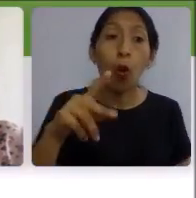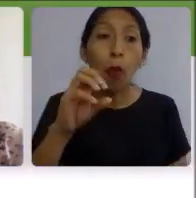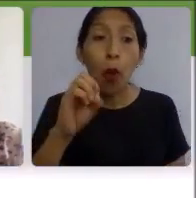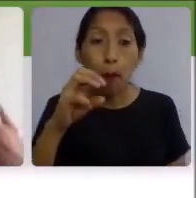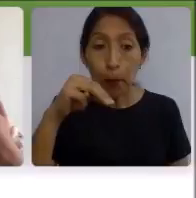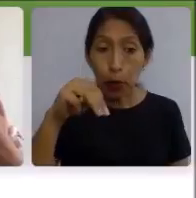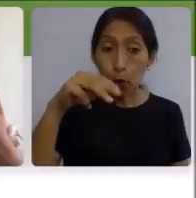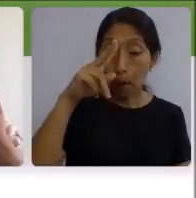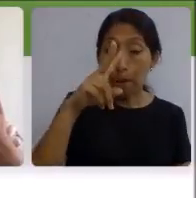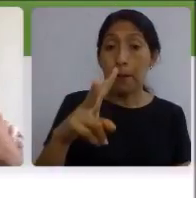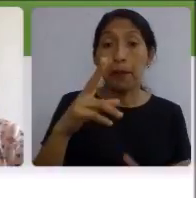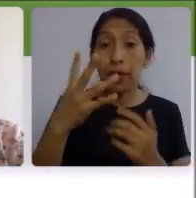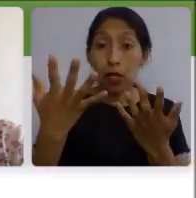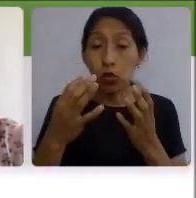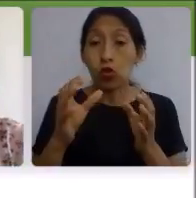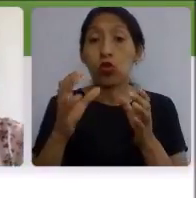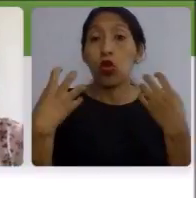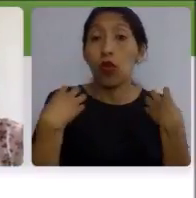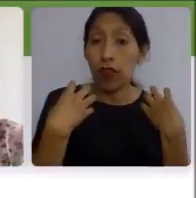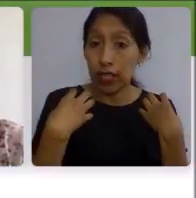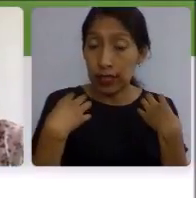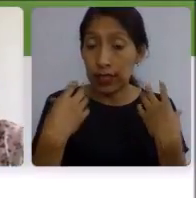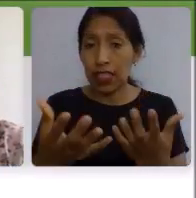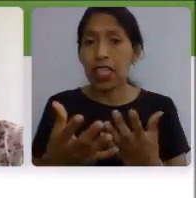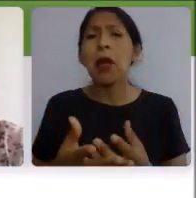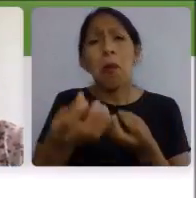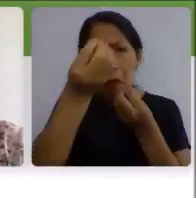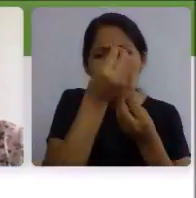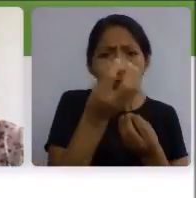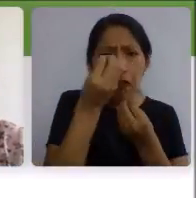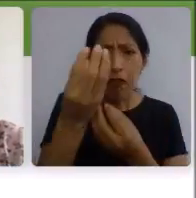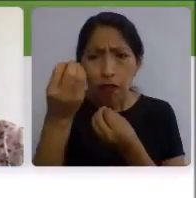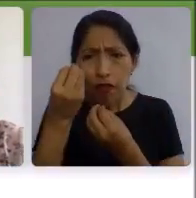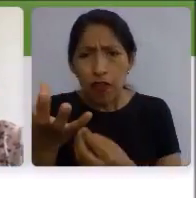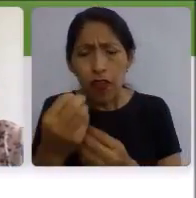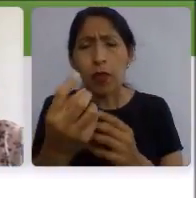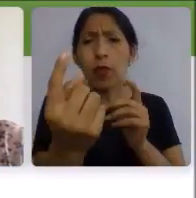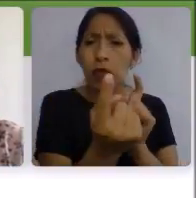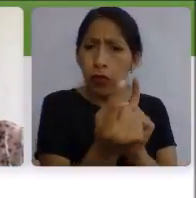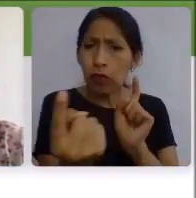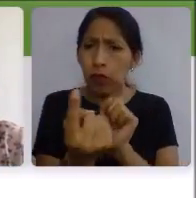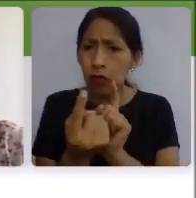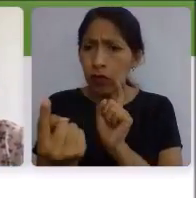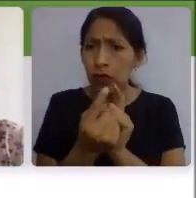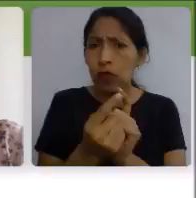turismo brindando información directamente